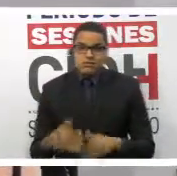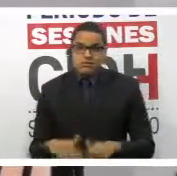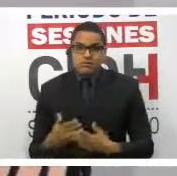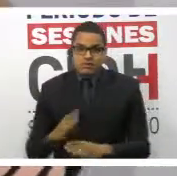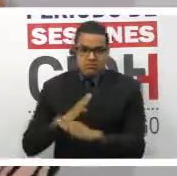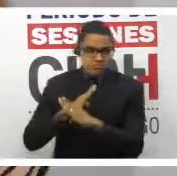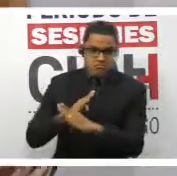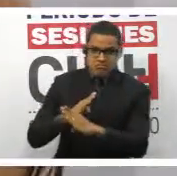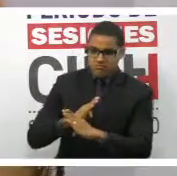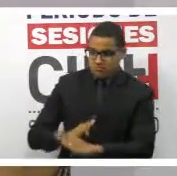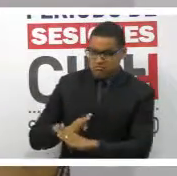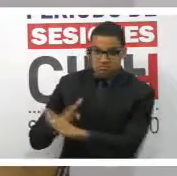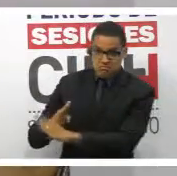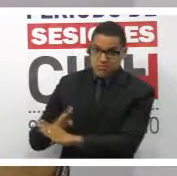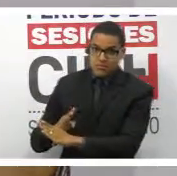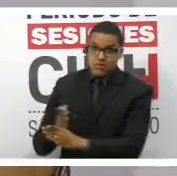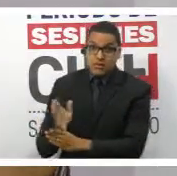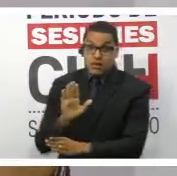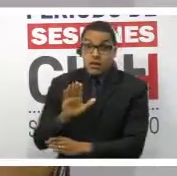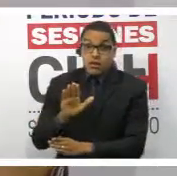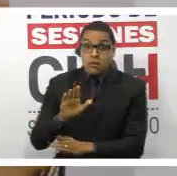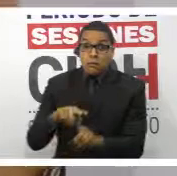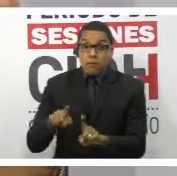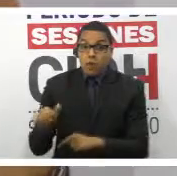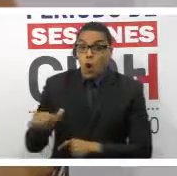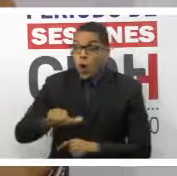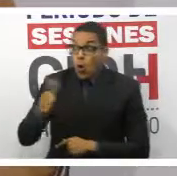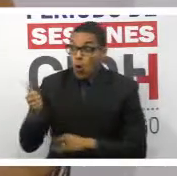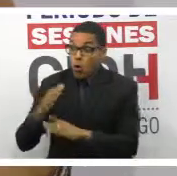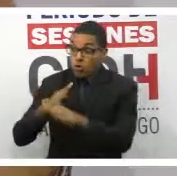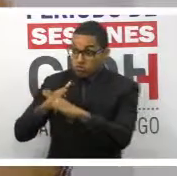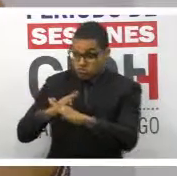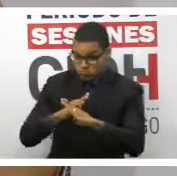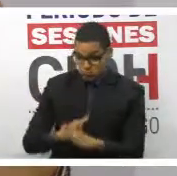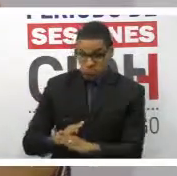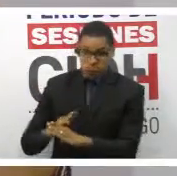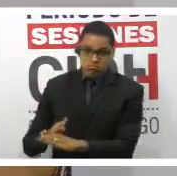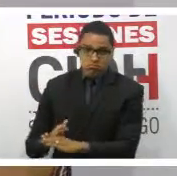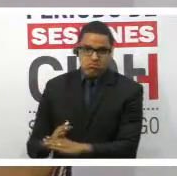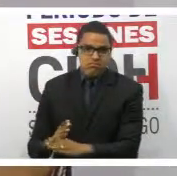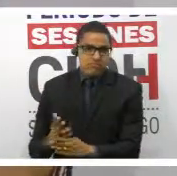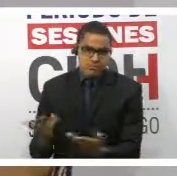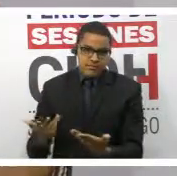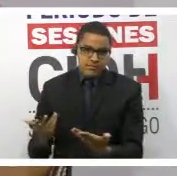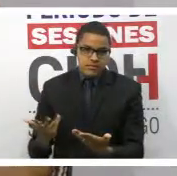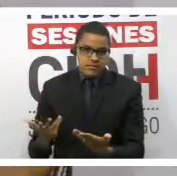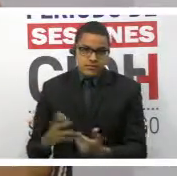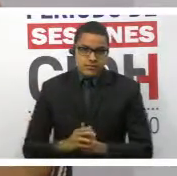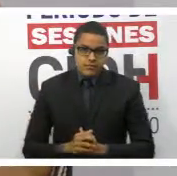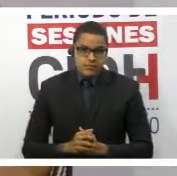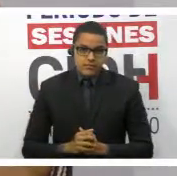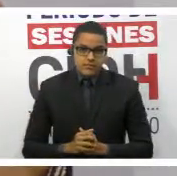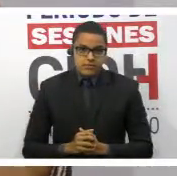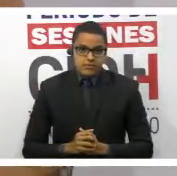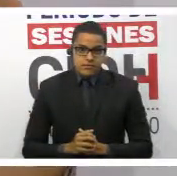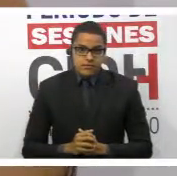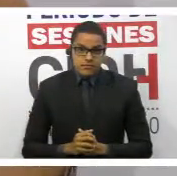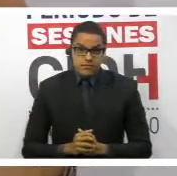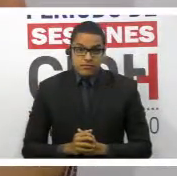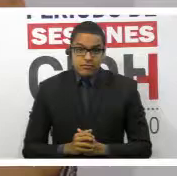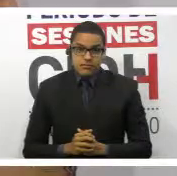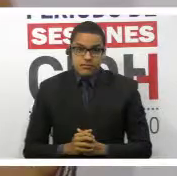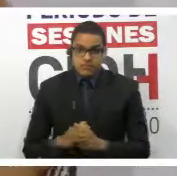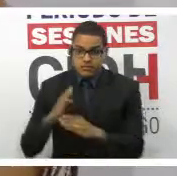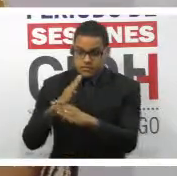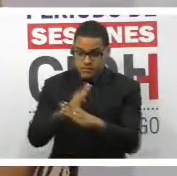pero hay otras barreras que quizás son mucho más mucho más peligrosas